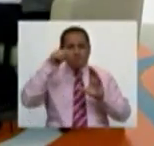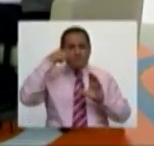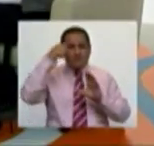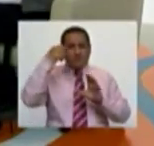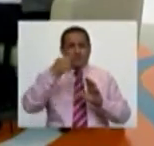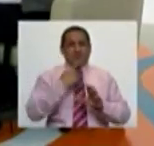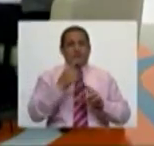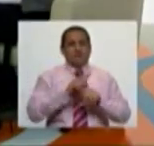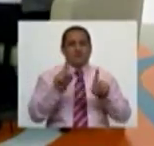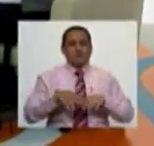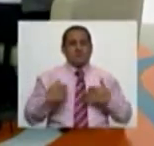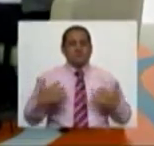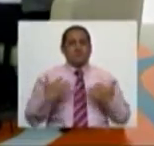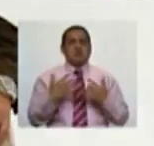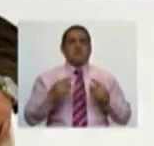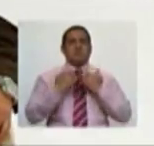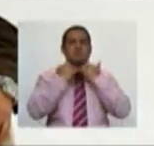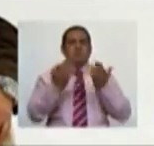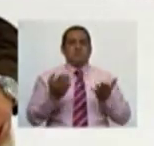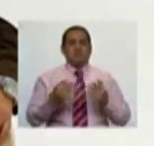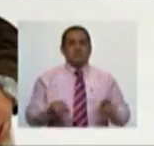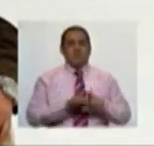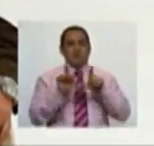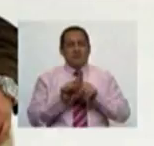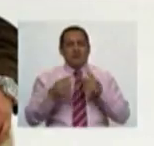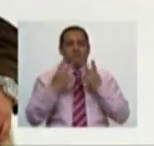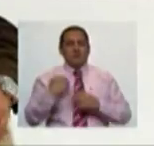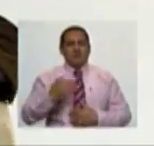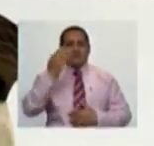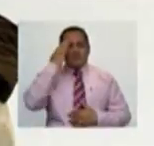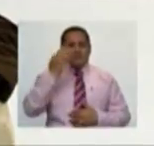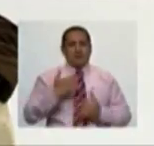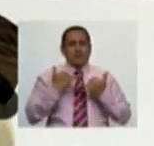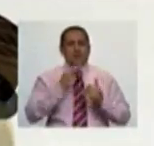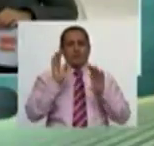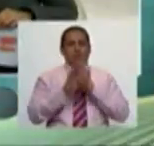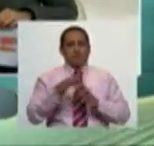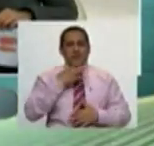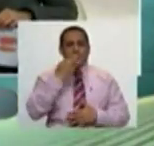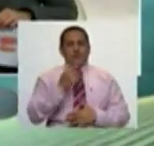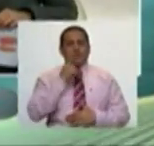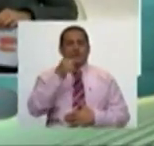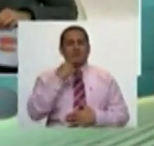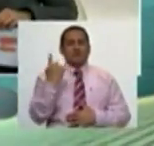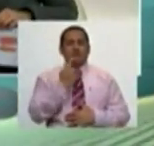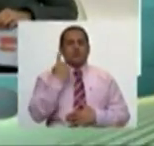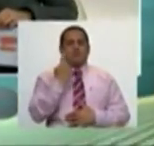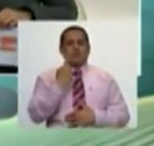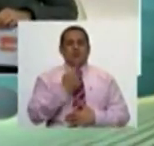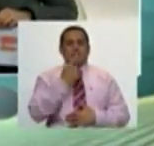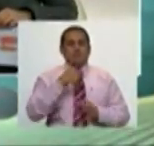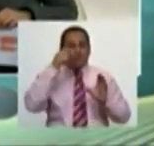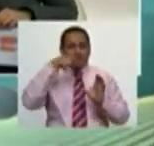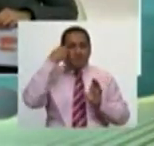una videocámara tampoco los intimida. Eso abona en el sentido de que saben que simplemente va a servir